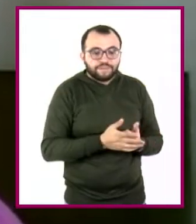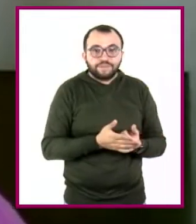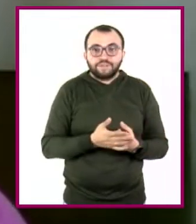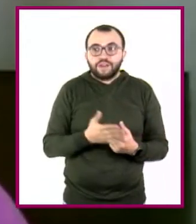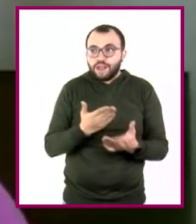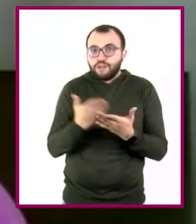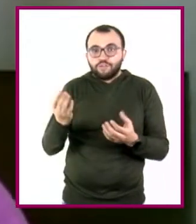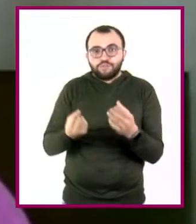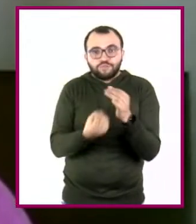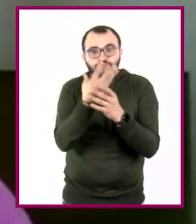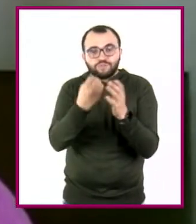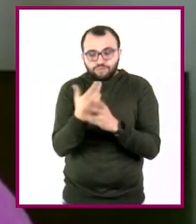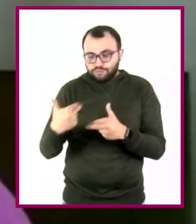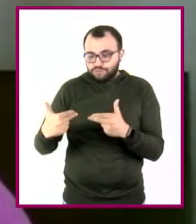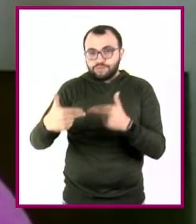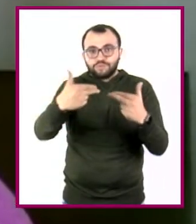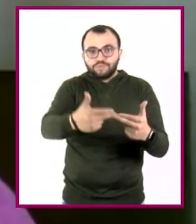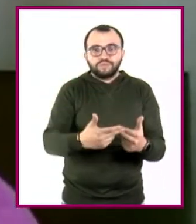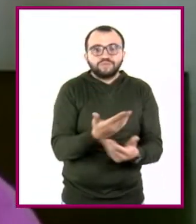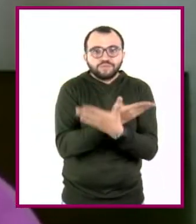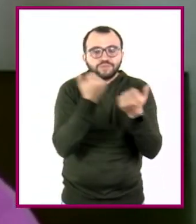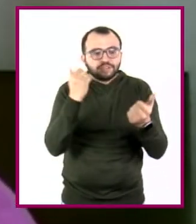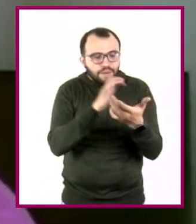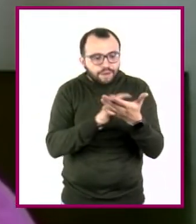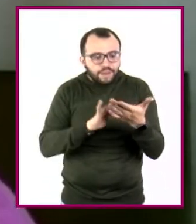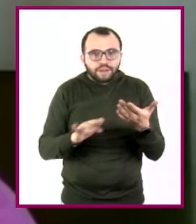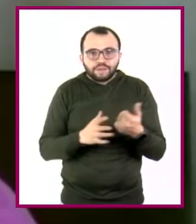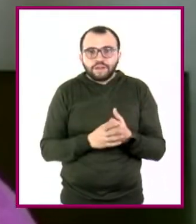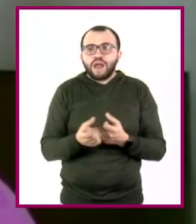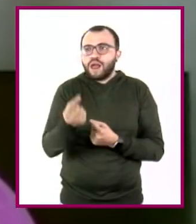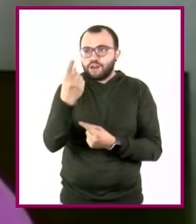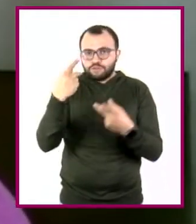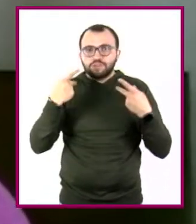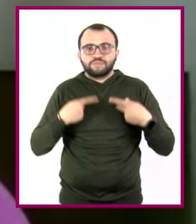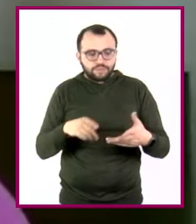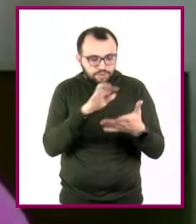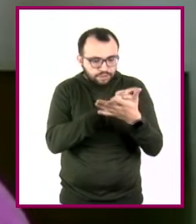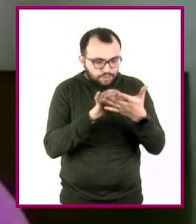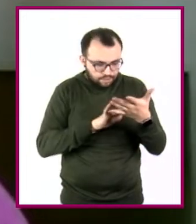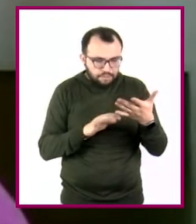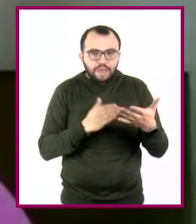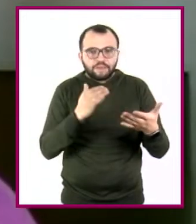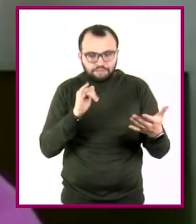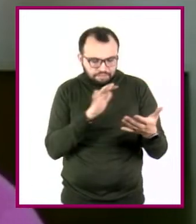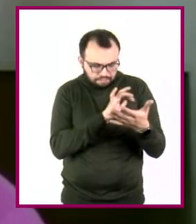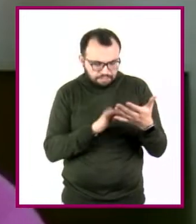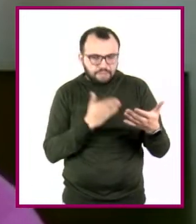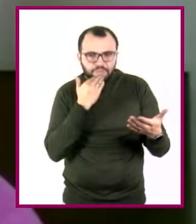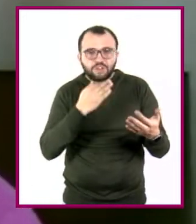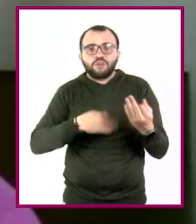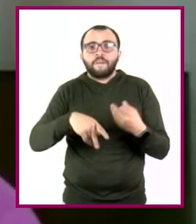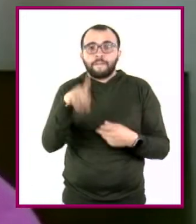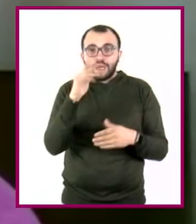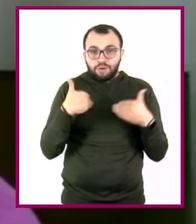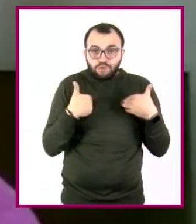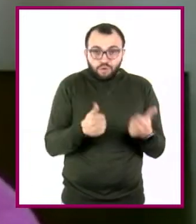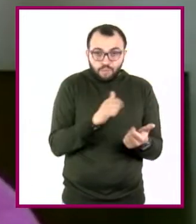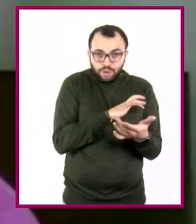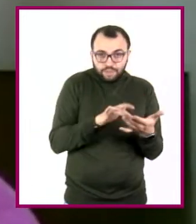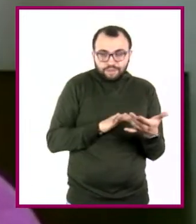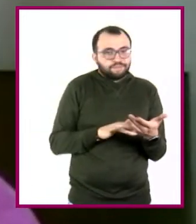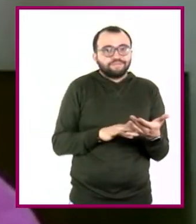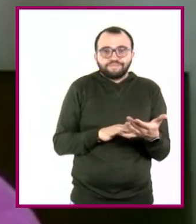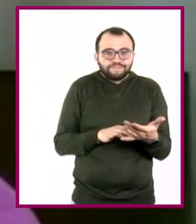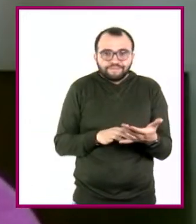de leer. Muchos son analfabetas funcionales, muchos leen y no comprenden lo que leen. Entonces esto, pues